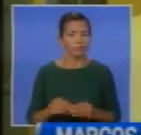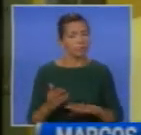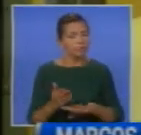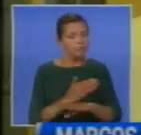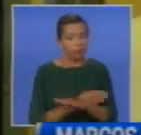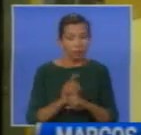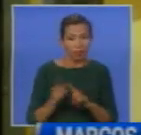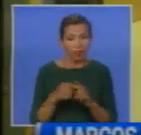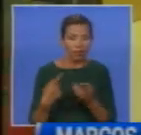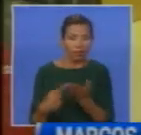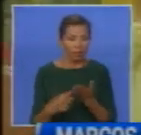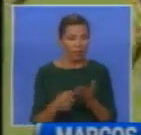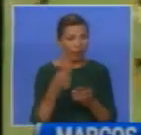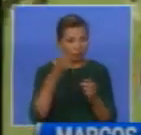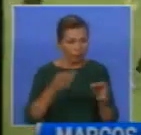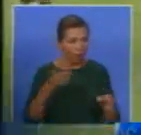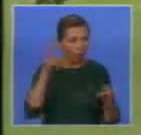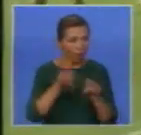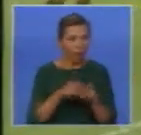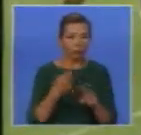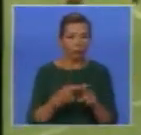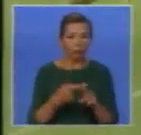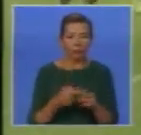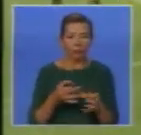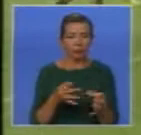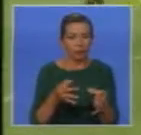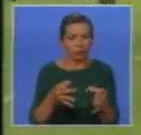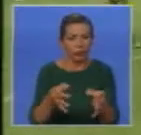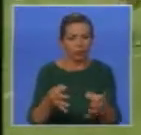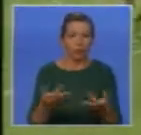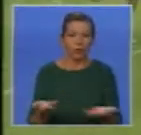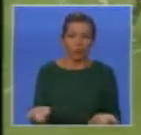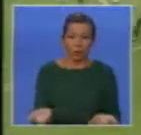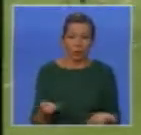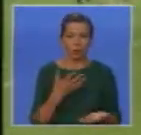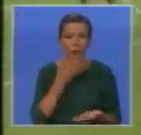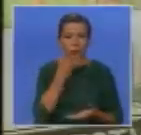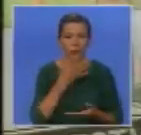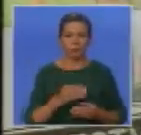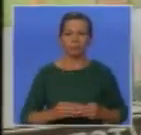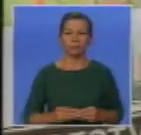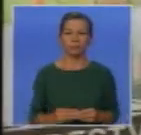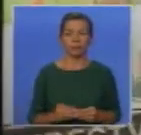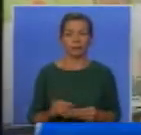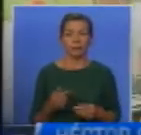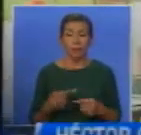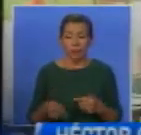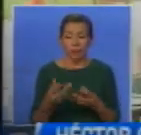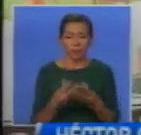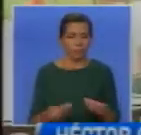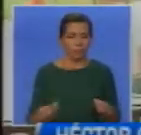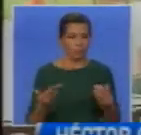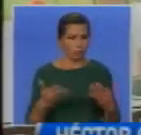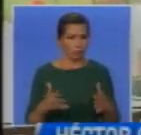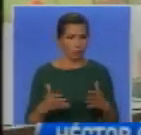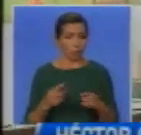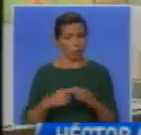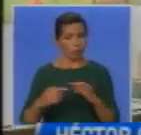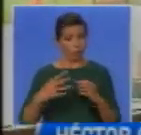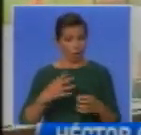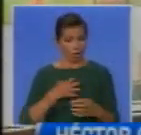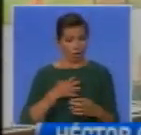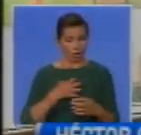y quedar mal con la plantilla, los jugadores. Un tema que no parece tener una solución cercana. Y a pesar de la crisis económica, Barcelona está en zona